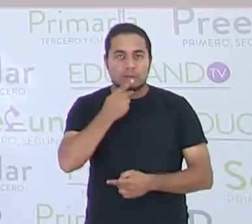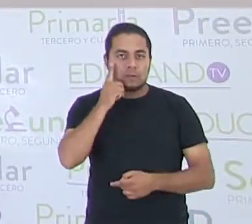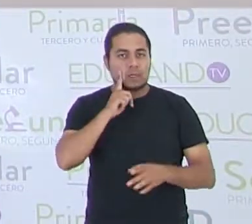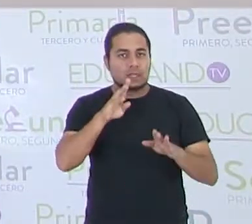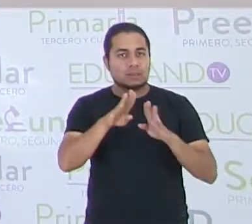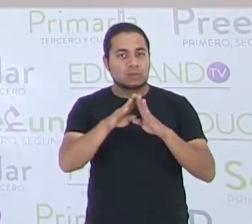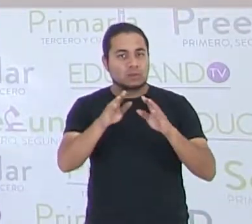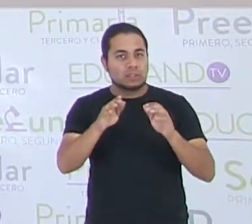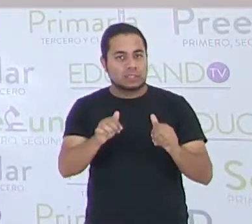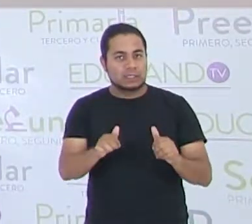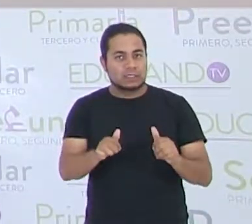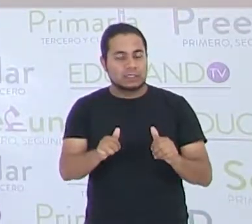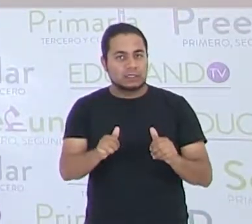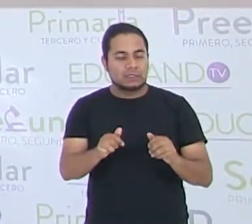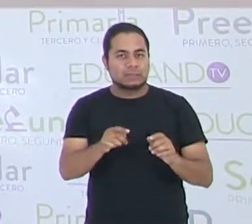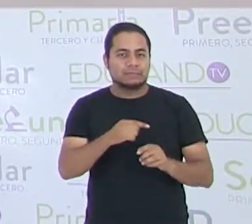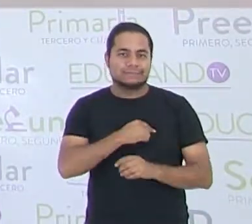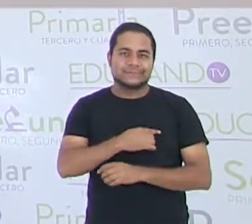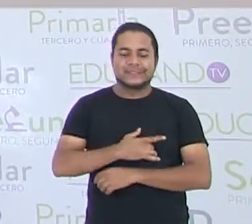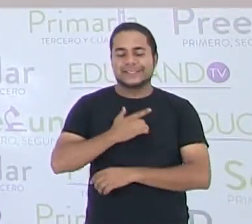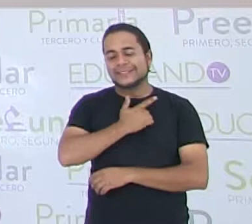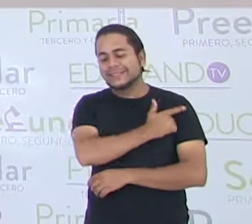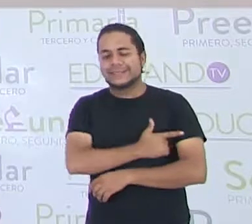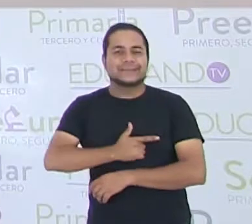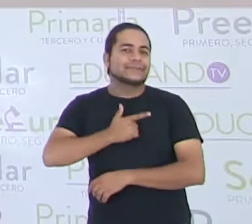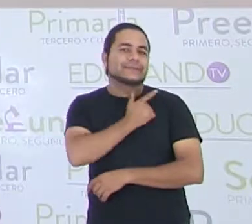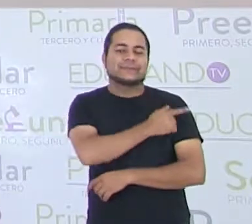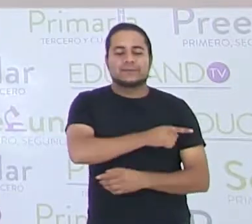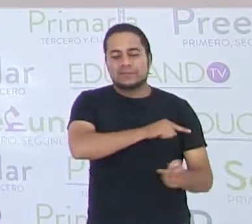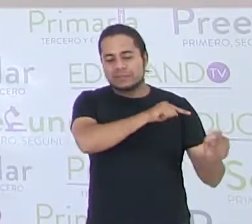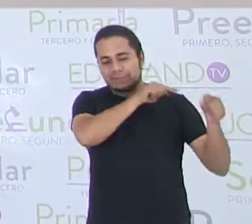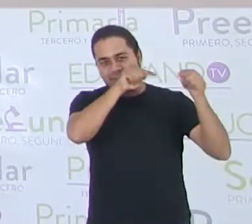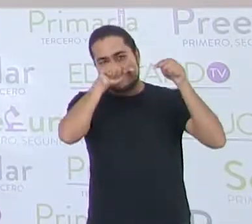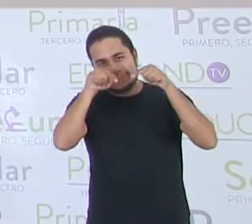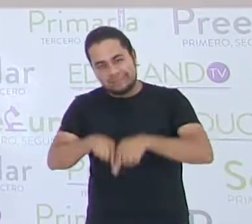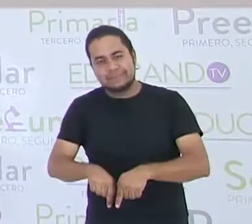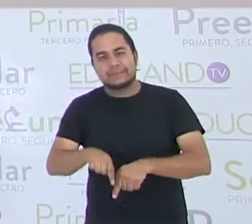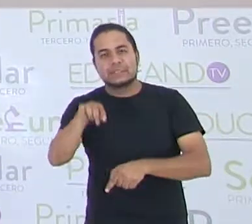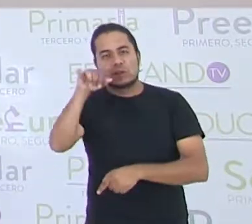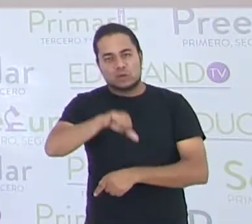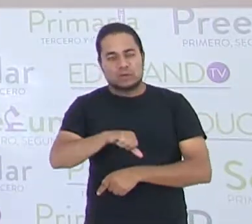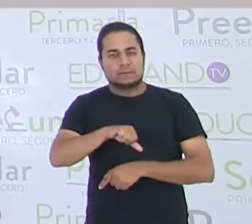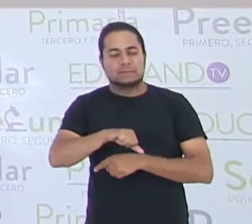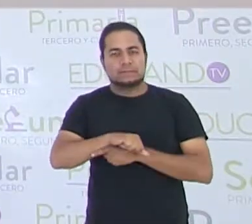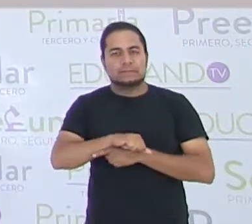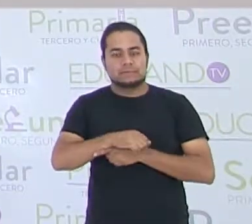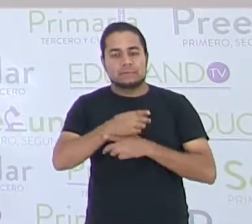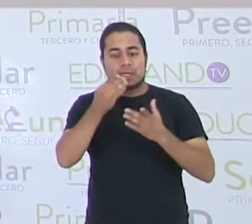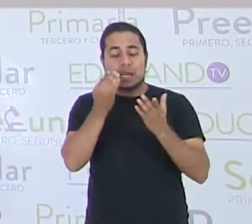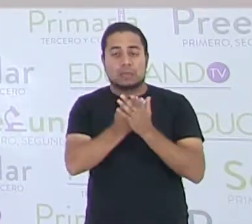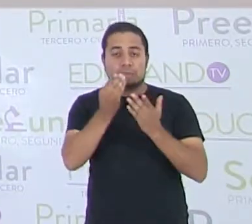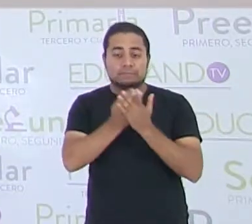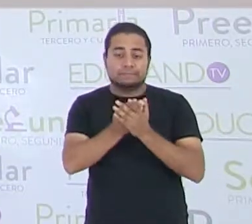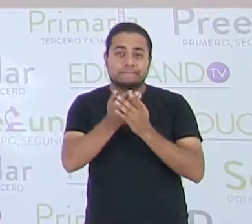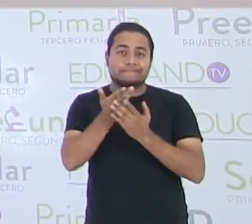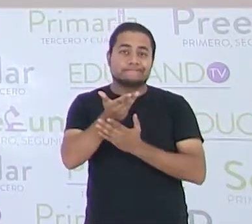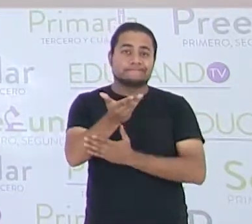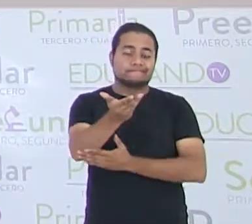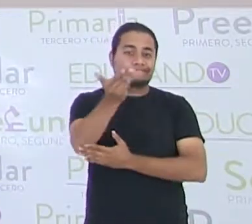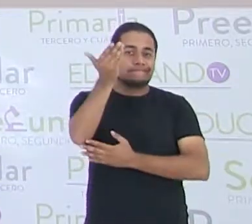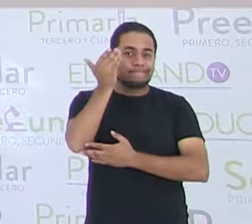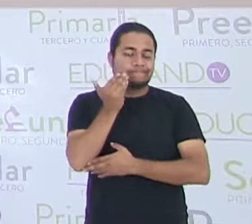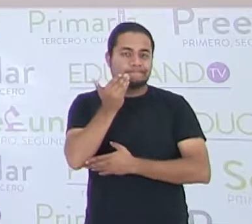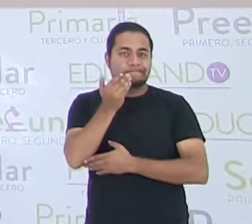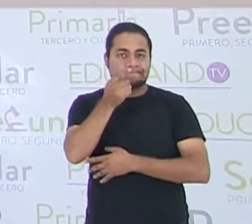están? Me da un gusto muy grande estar con ustedes el día de hoy. La clase anterior